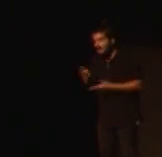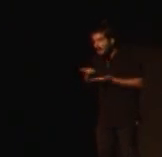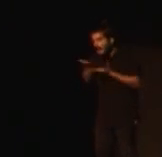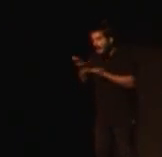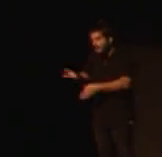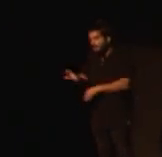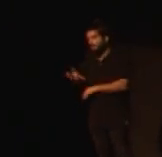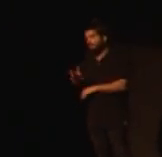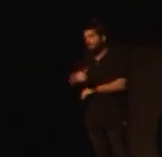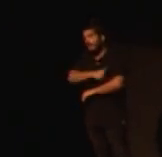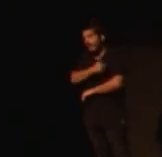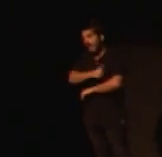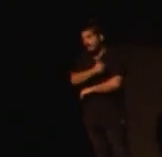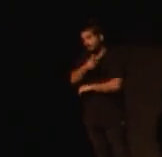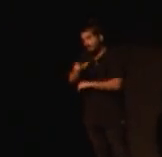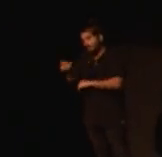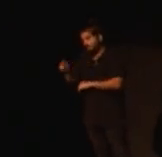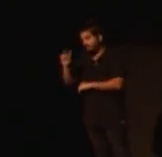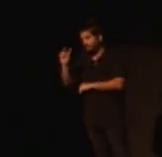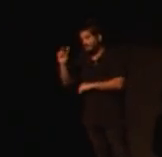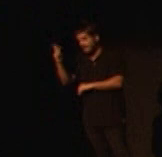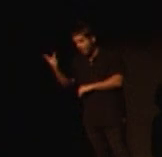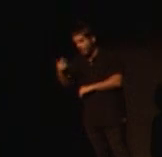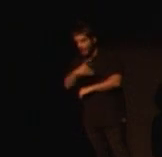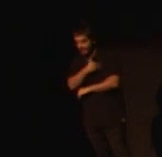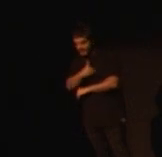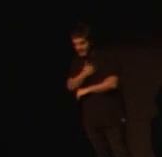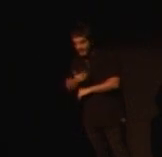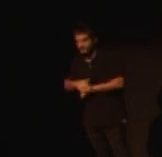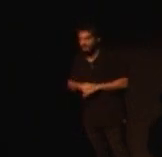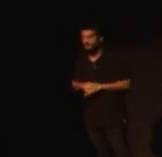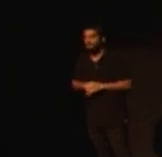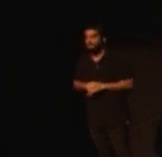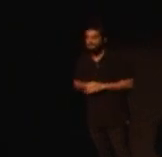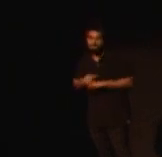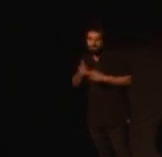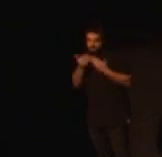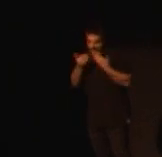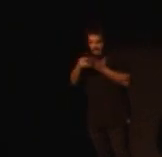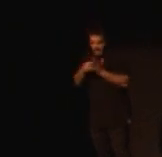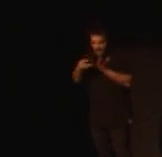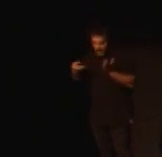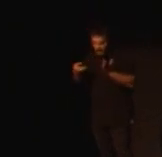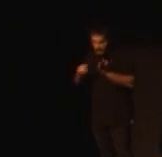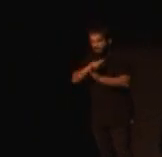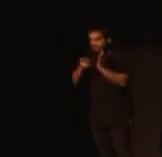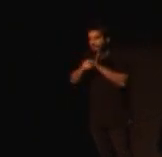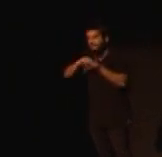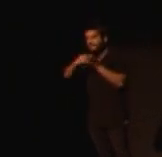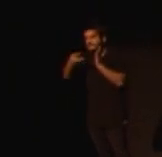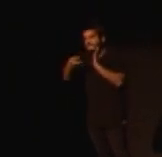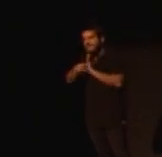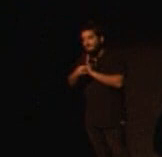a otros alumnos de educación especial mediante el uso de impresión 3D, lectores oculares y otras tecnologías, un completo sistema de robótica